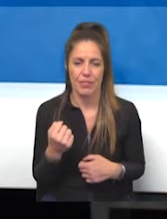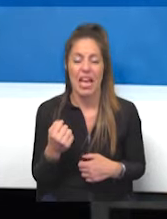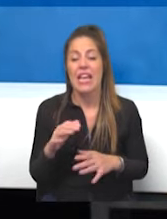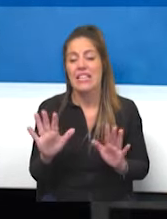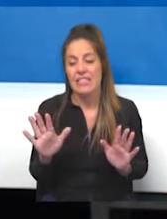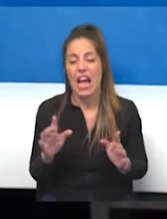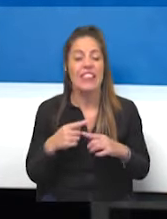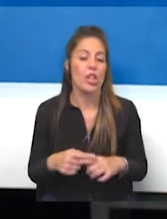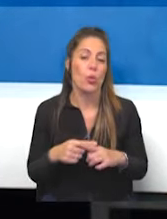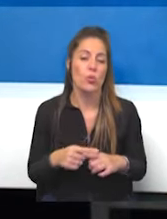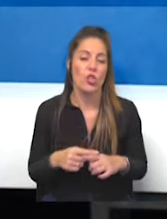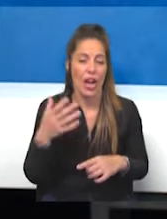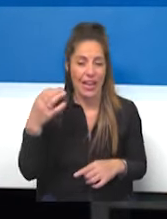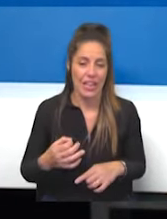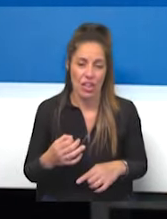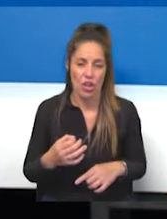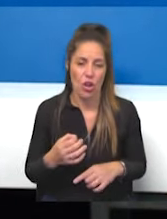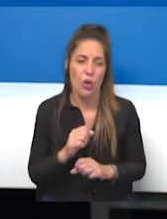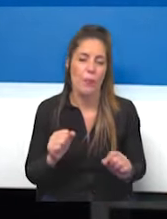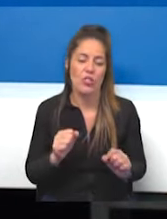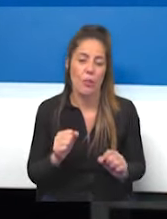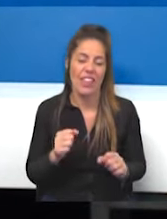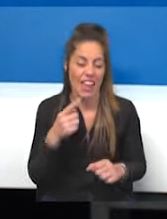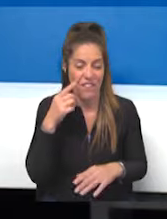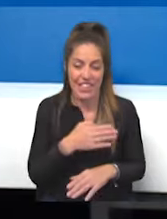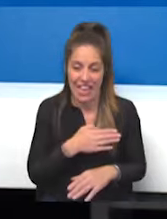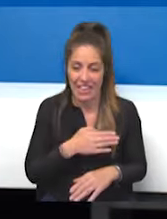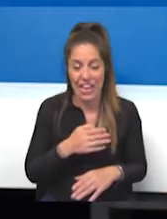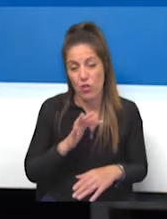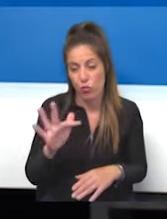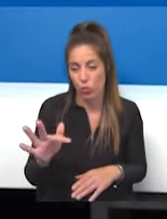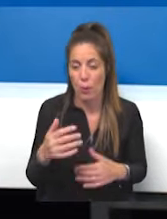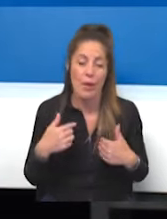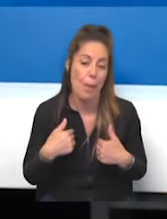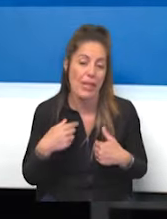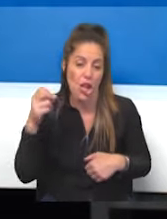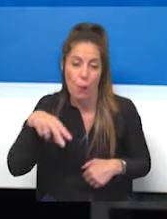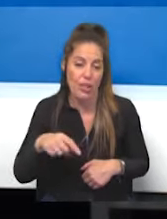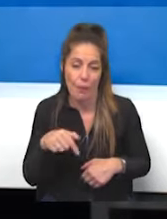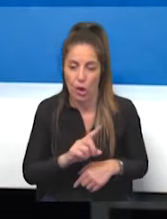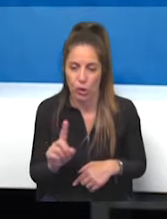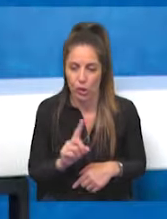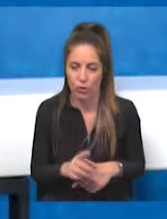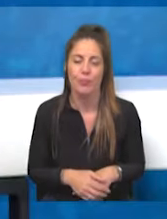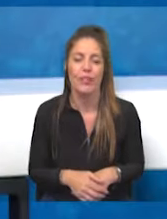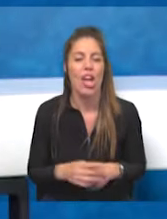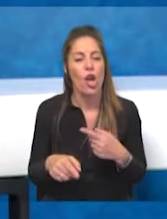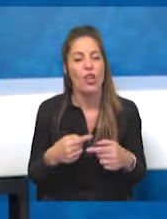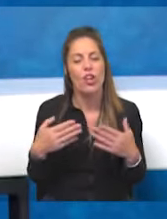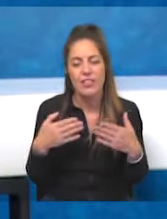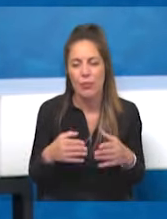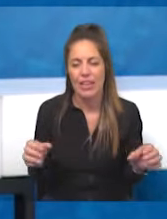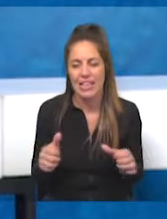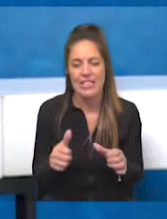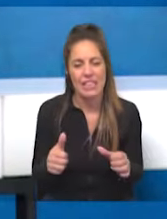una discusión que creo que no vamos a poder eludir en este tiempo que viene pero de mi parte la posición no es para ahora ahora siguiendo con esa pregunta Que que